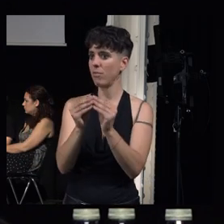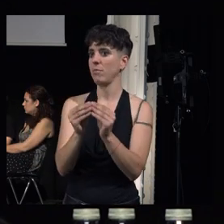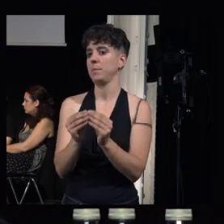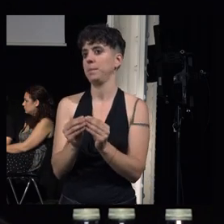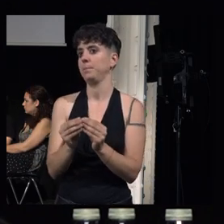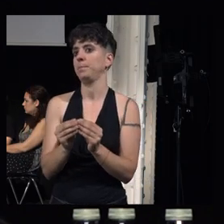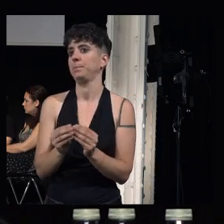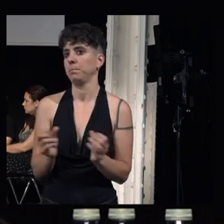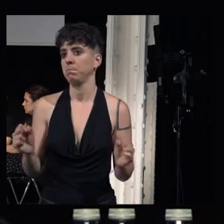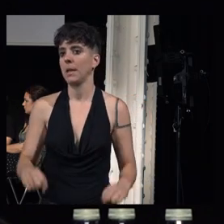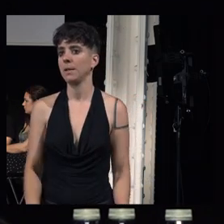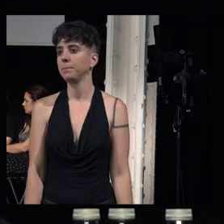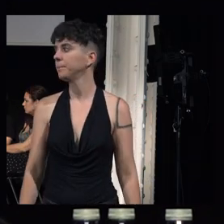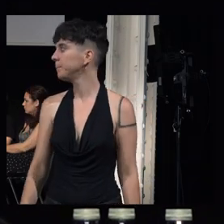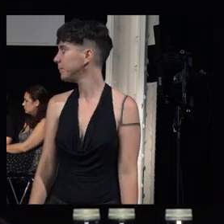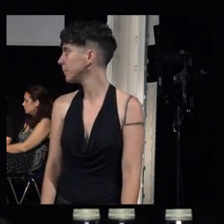Vale.